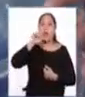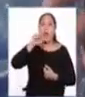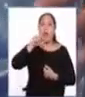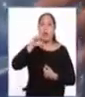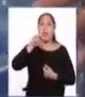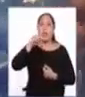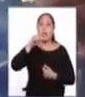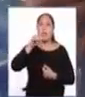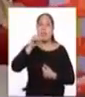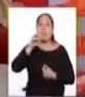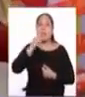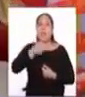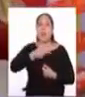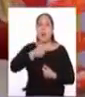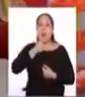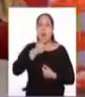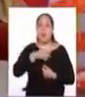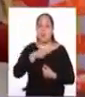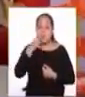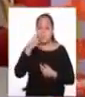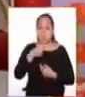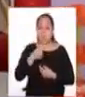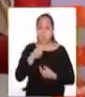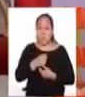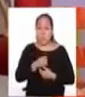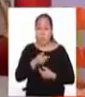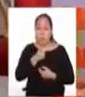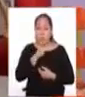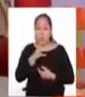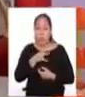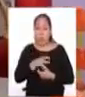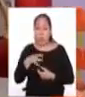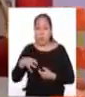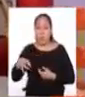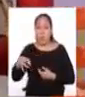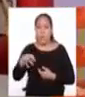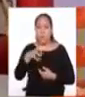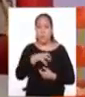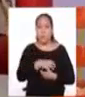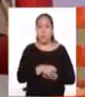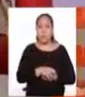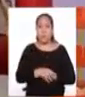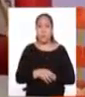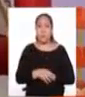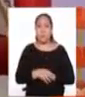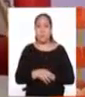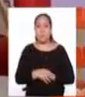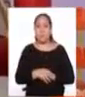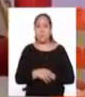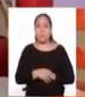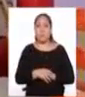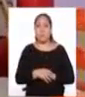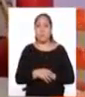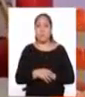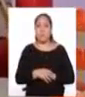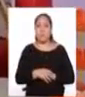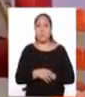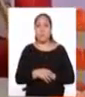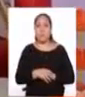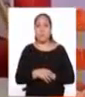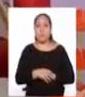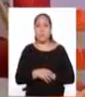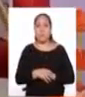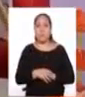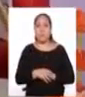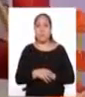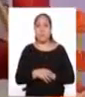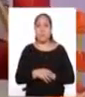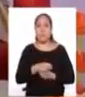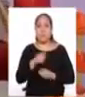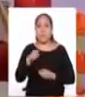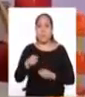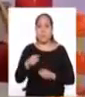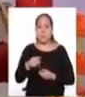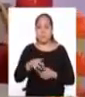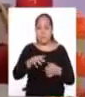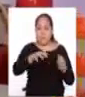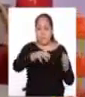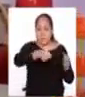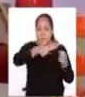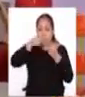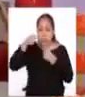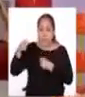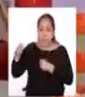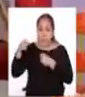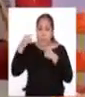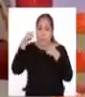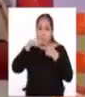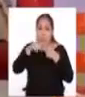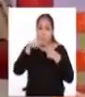acá como agüita, ¿no? como partículas de agua, tú lo has dicho. Ahora, ¿qué tal si sacas el plástico? Y vamos a ver